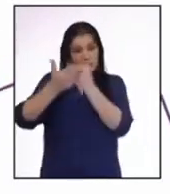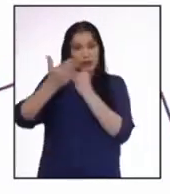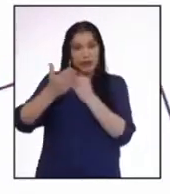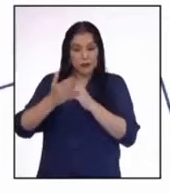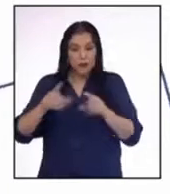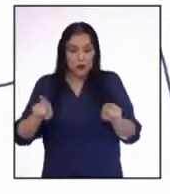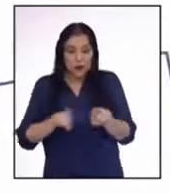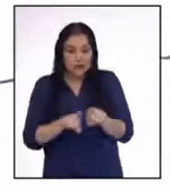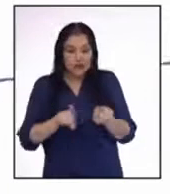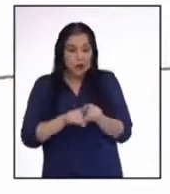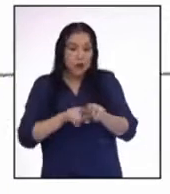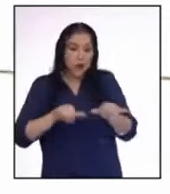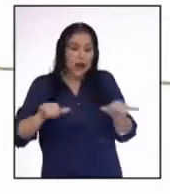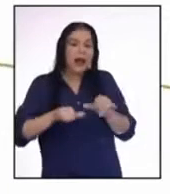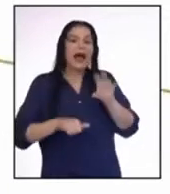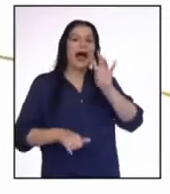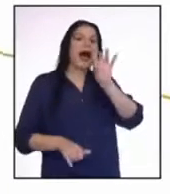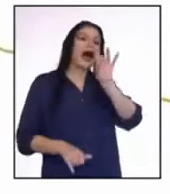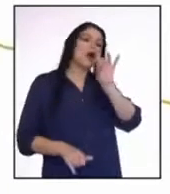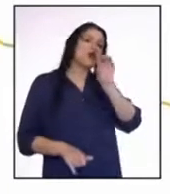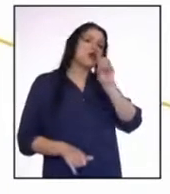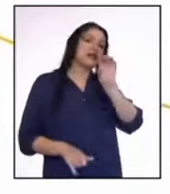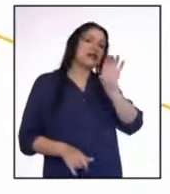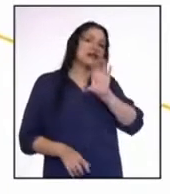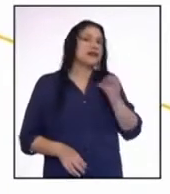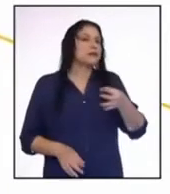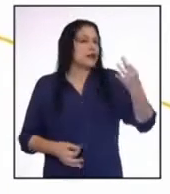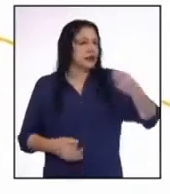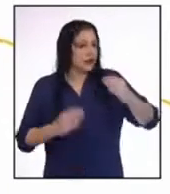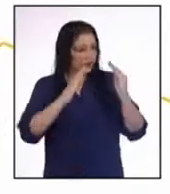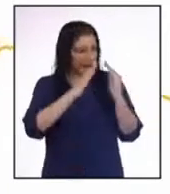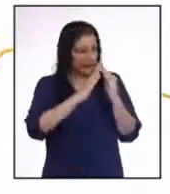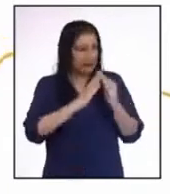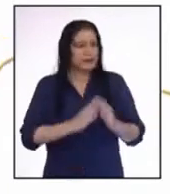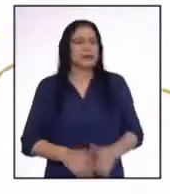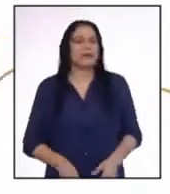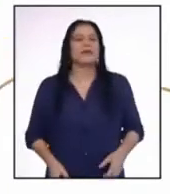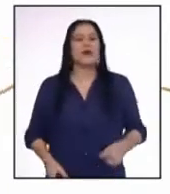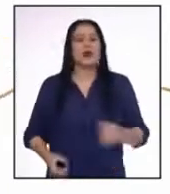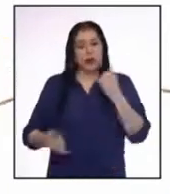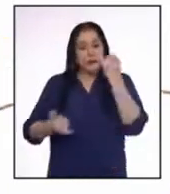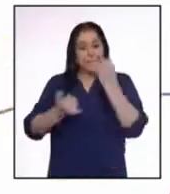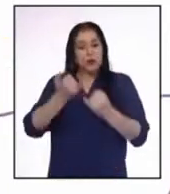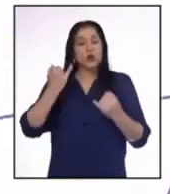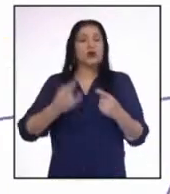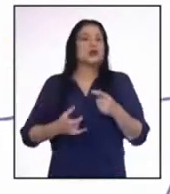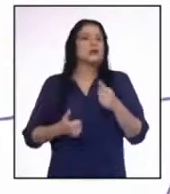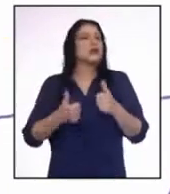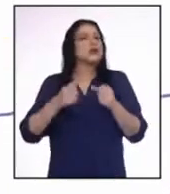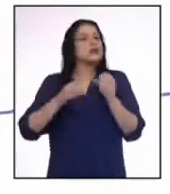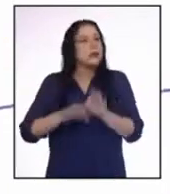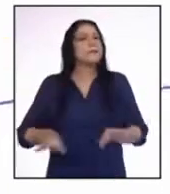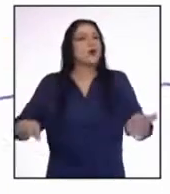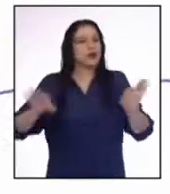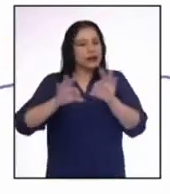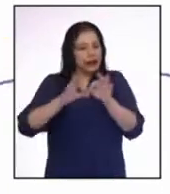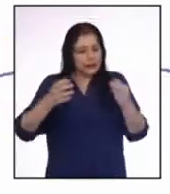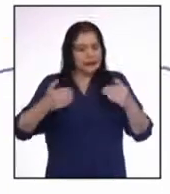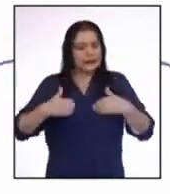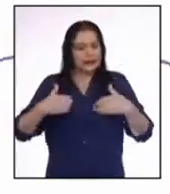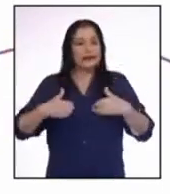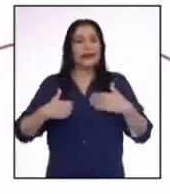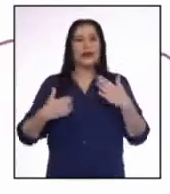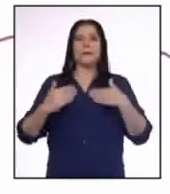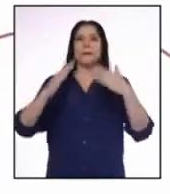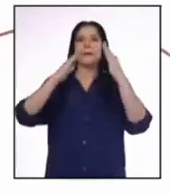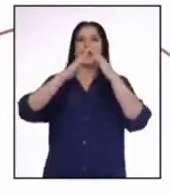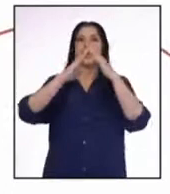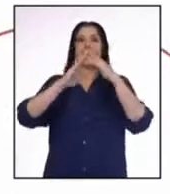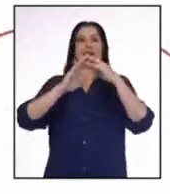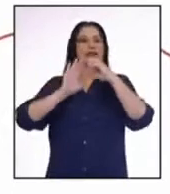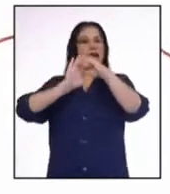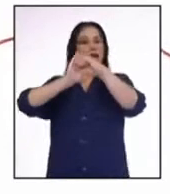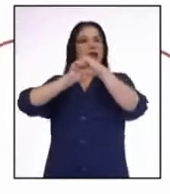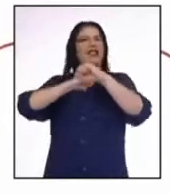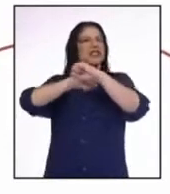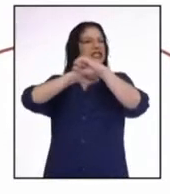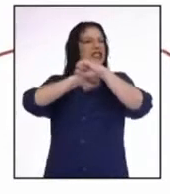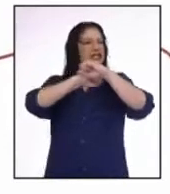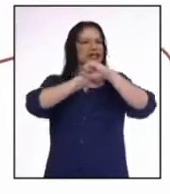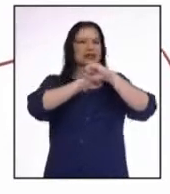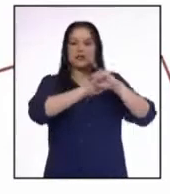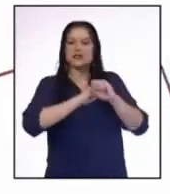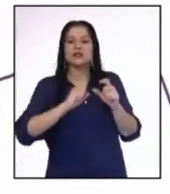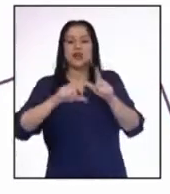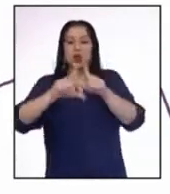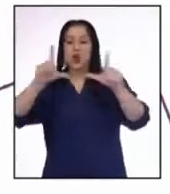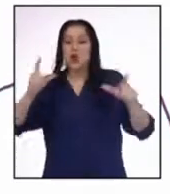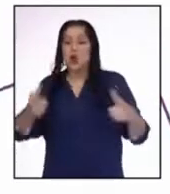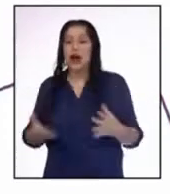papel equivalen a 80 centímetros de lo que está en la realidad. Por último, que es importante tener señalizadas en la casa las zonas de seguridad